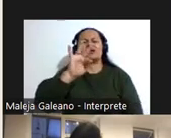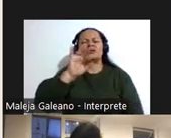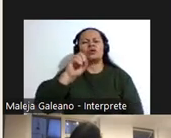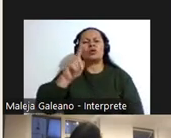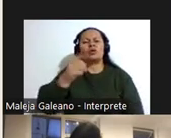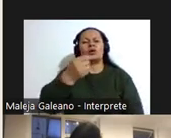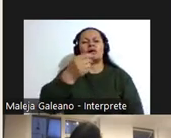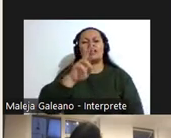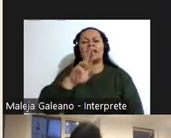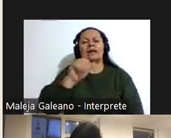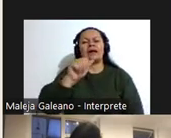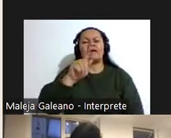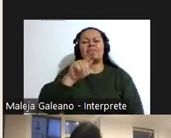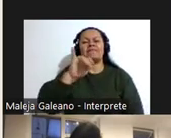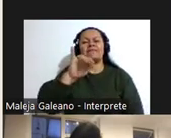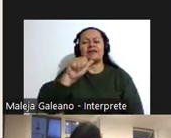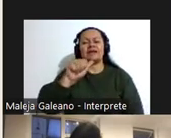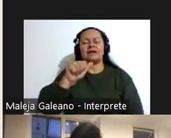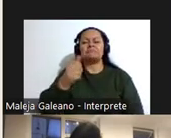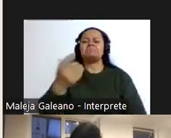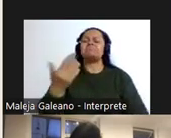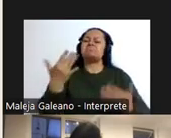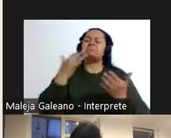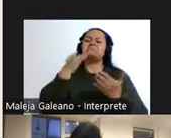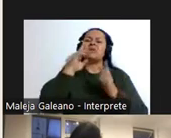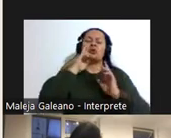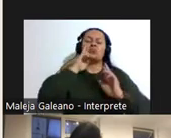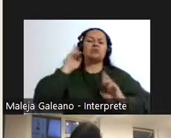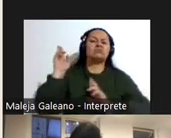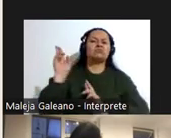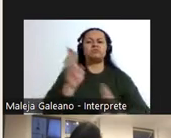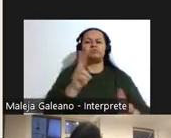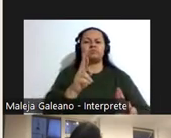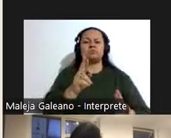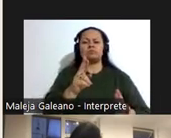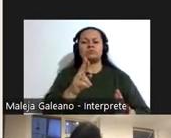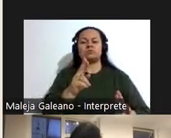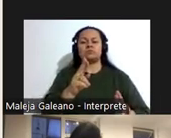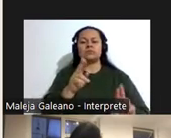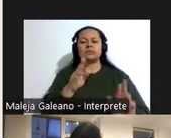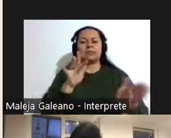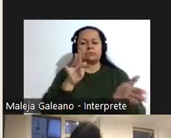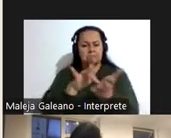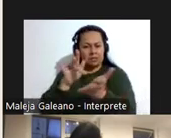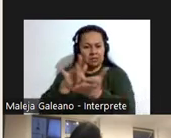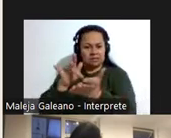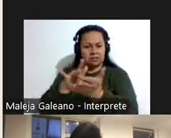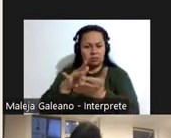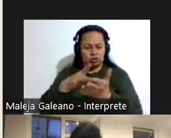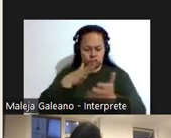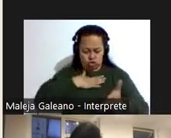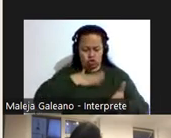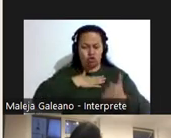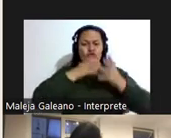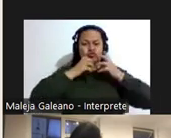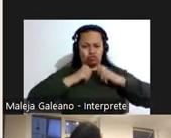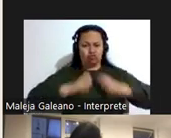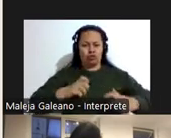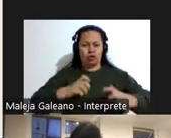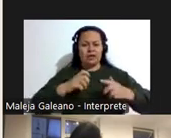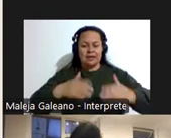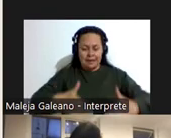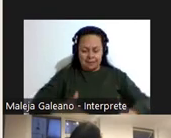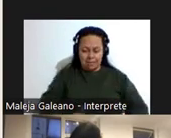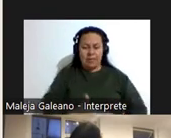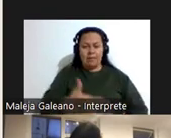Para mí, cartografiar implica reconocer que estamos, reconocer que somos y que crecemos en distintos espacios,